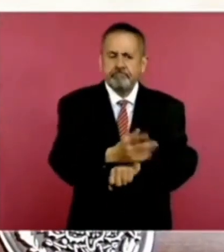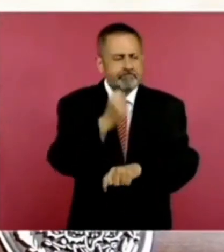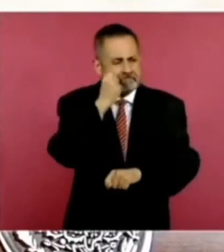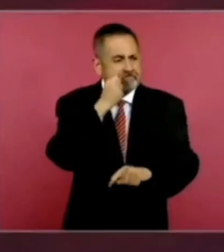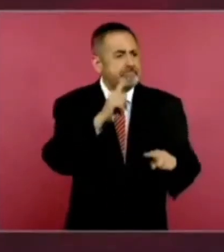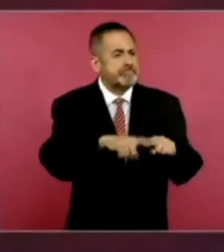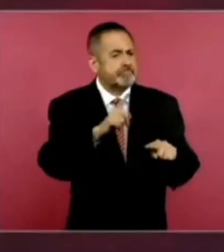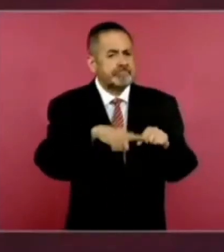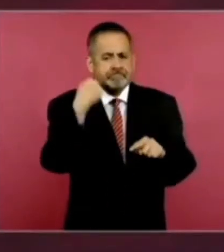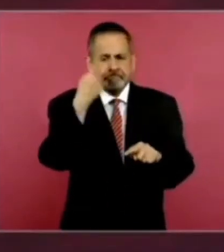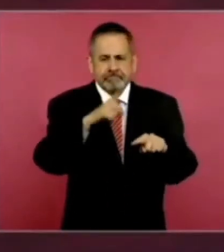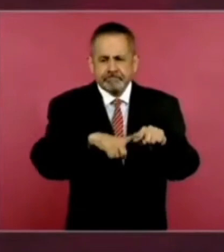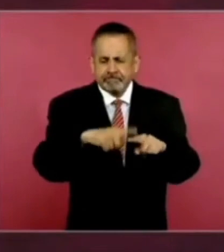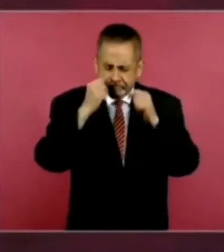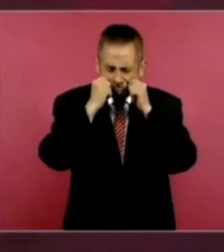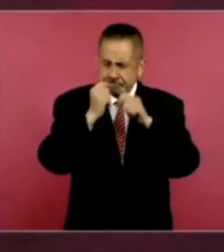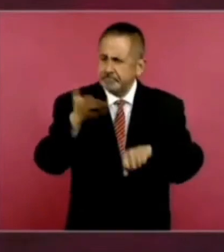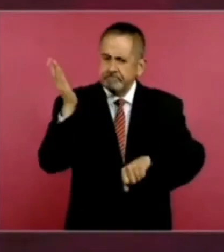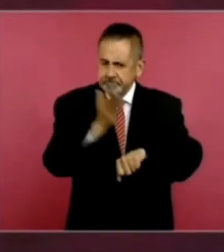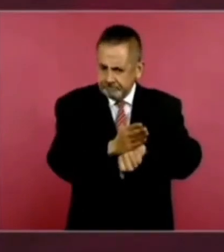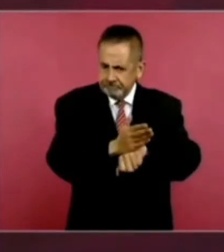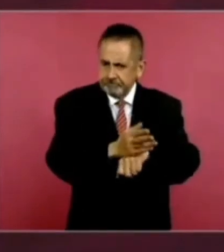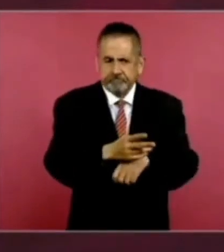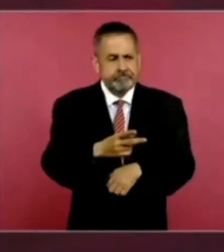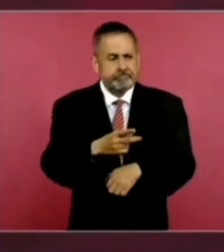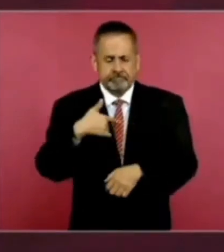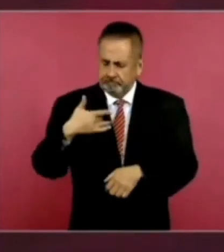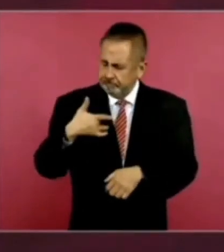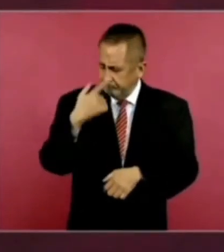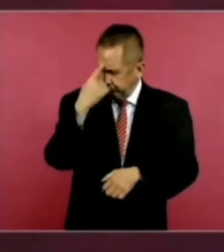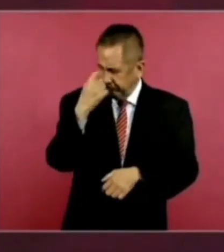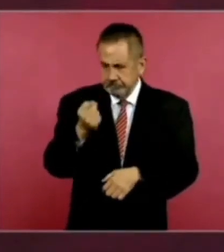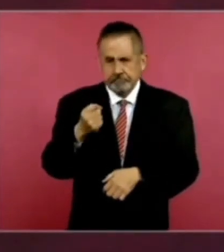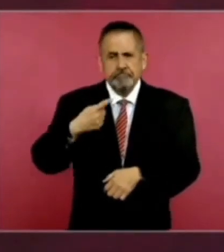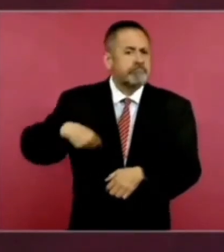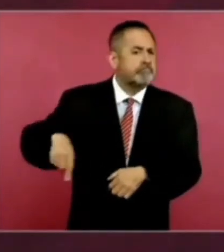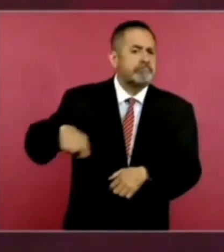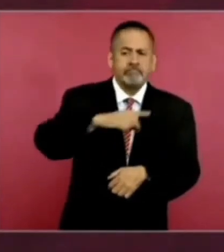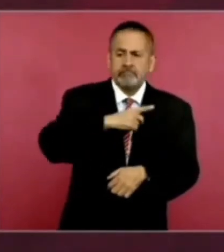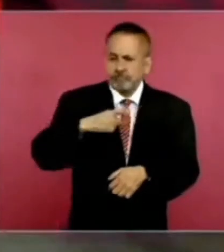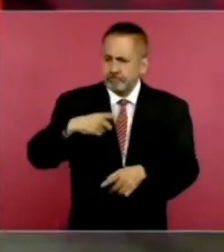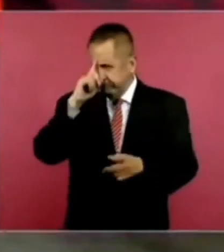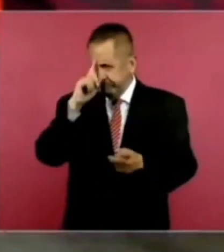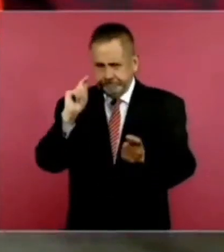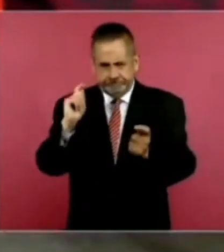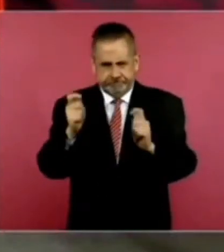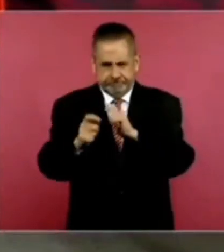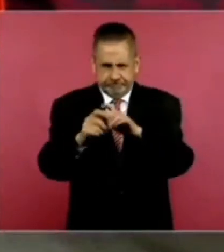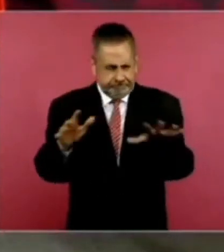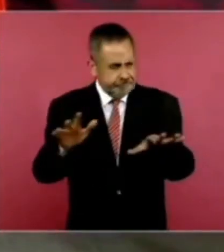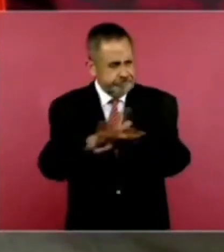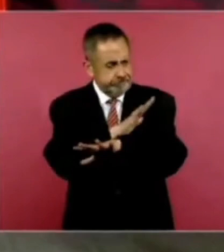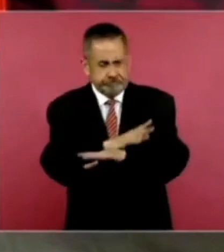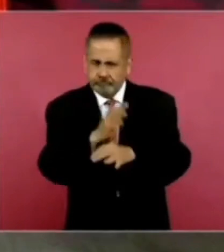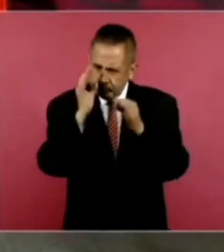Es una convicción, hay que moralizar la vida pública del país,